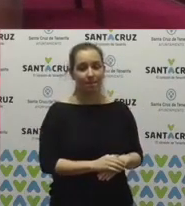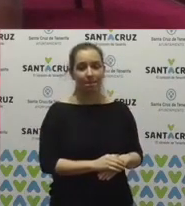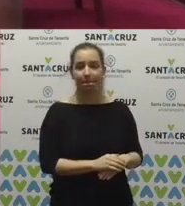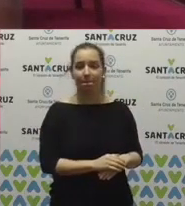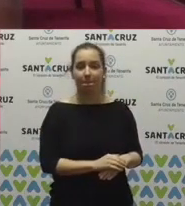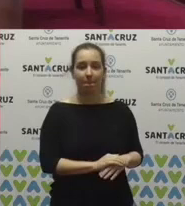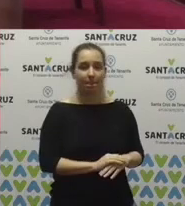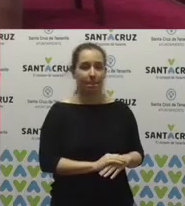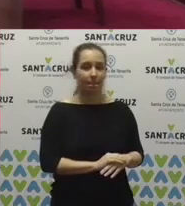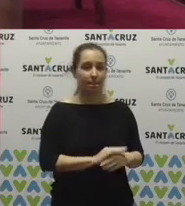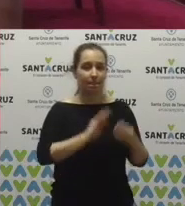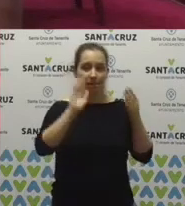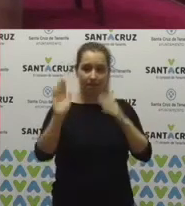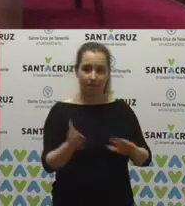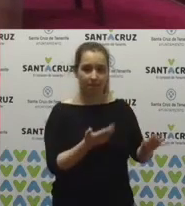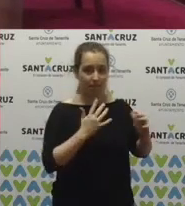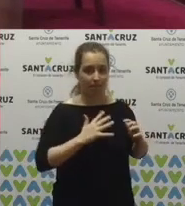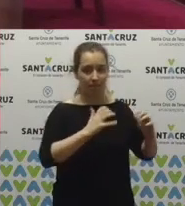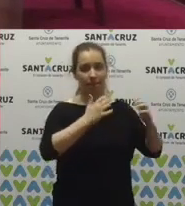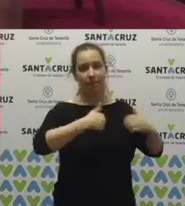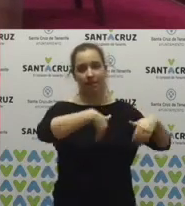finalizado el pleno